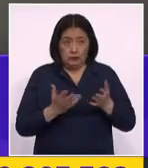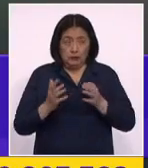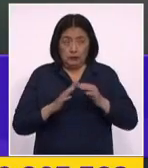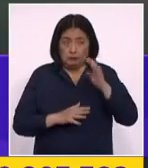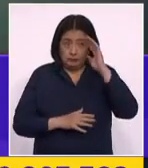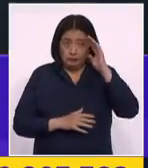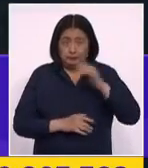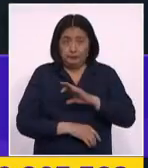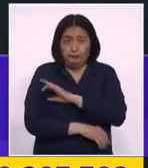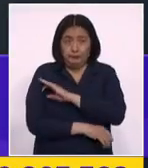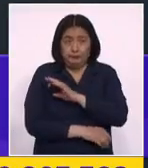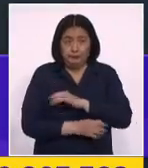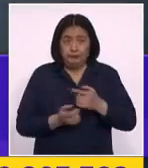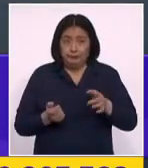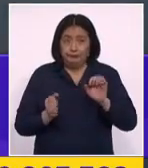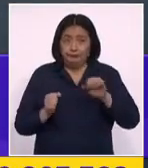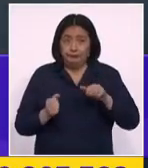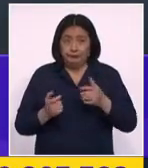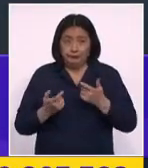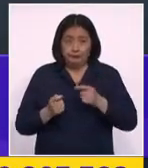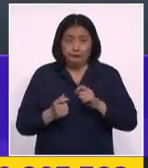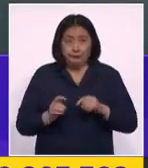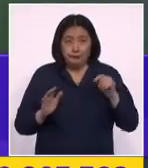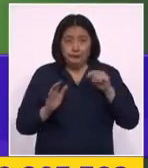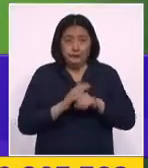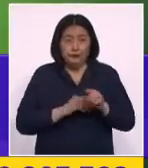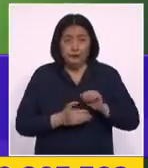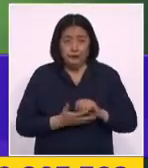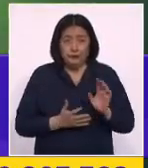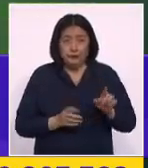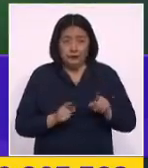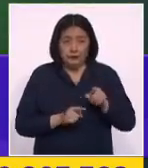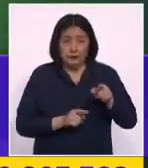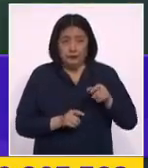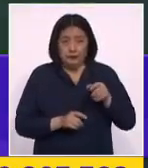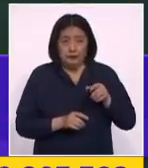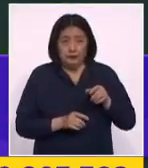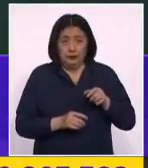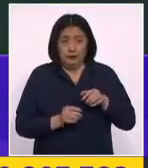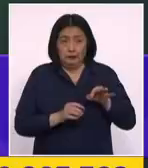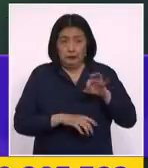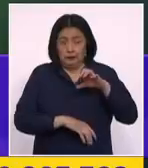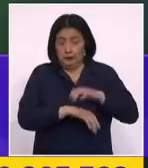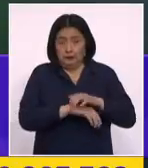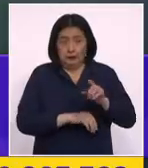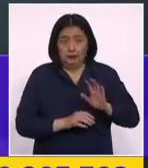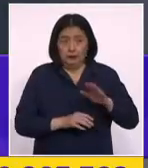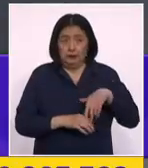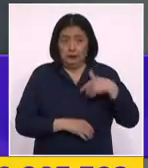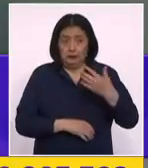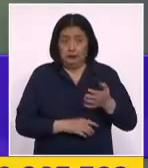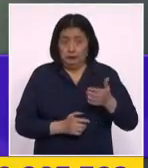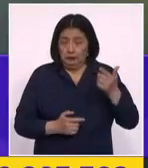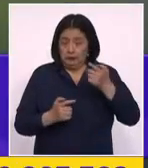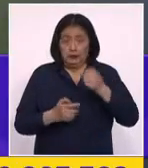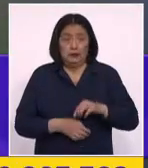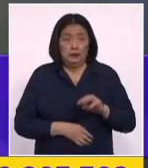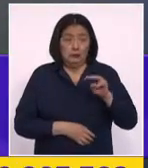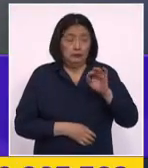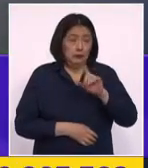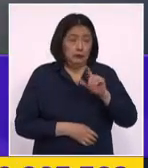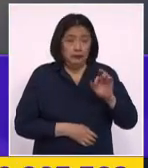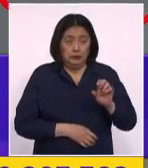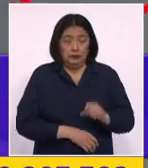Diringria a la fiscalía como cómplice de tentativa de homicidio. Cabe precisar que ella fue detenida en el lugar segundos después del ataque a balazos a Milagros